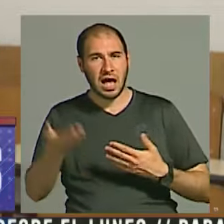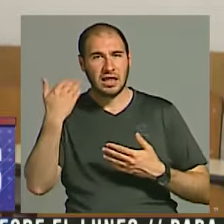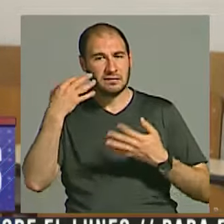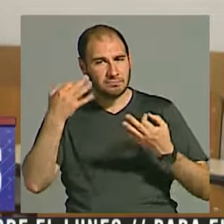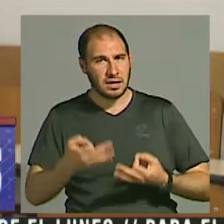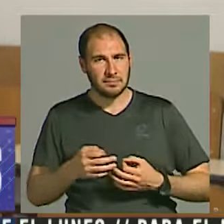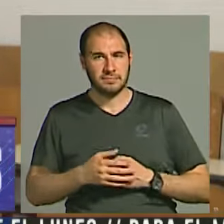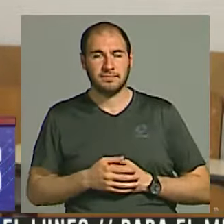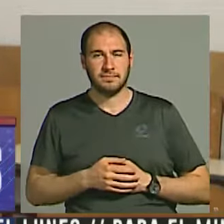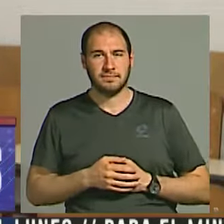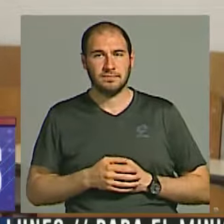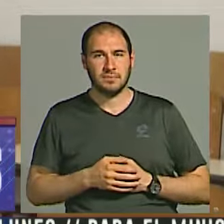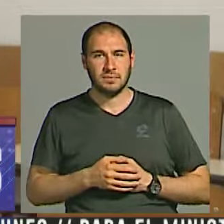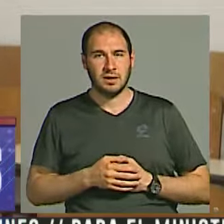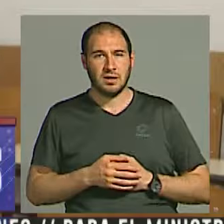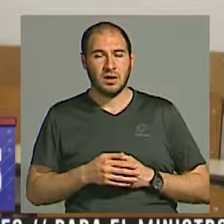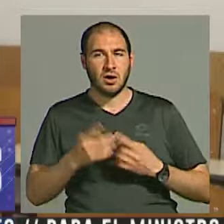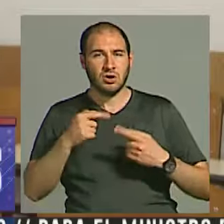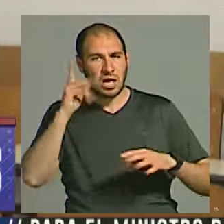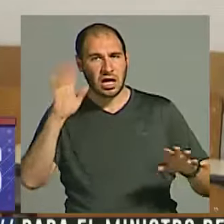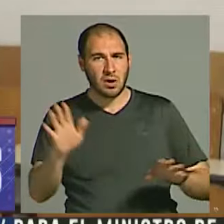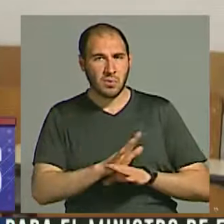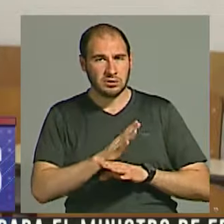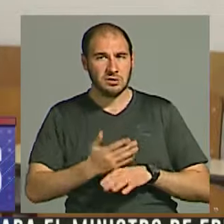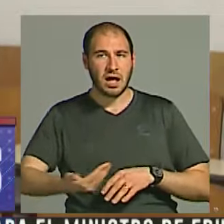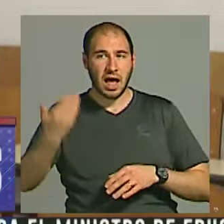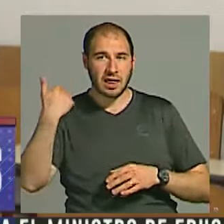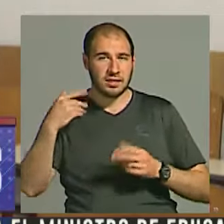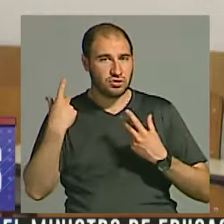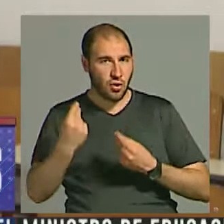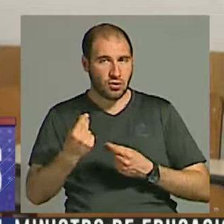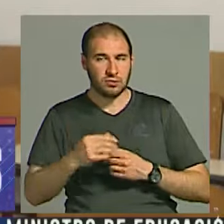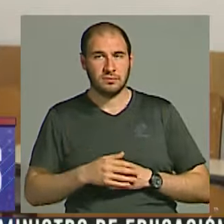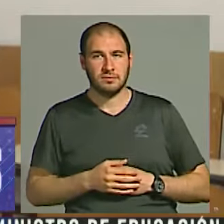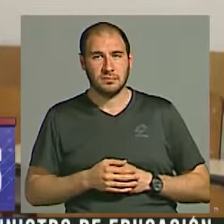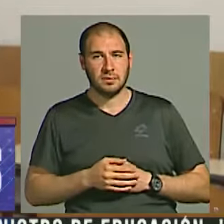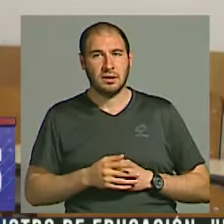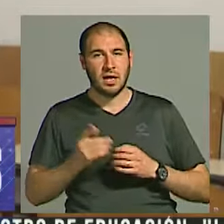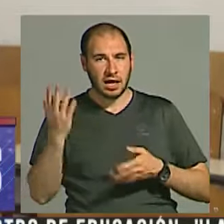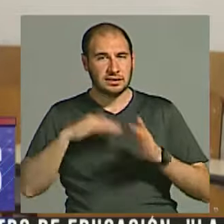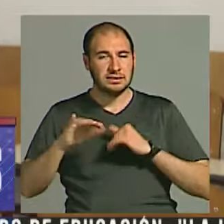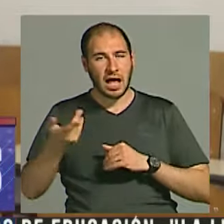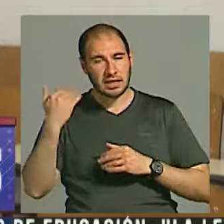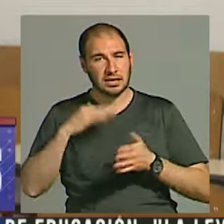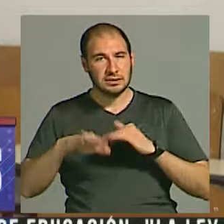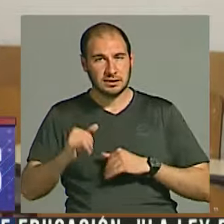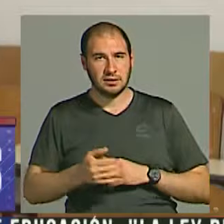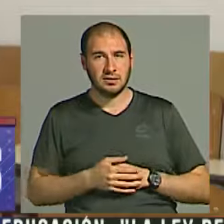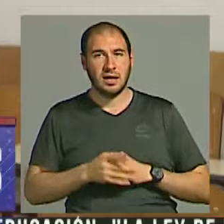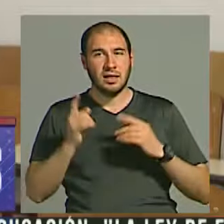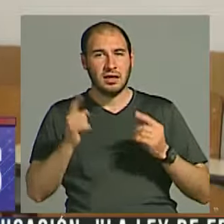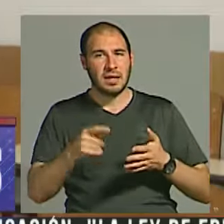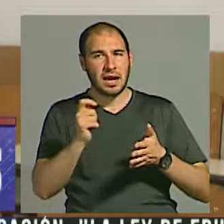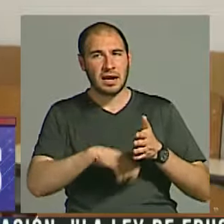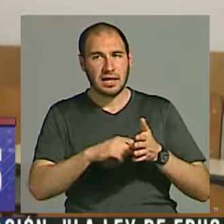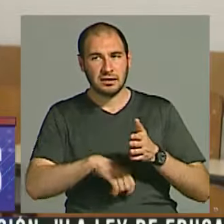bien, evitar las equivocaciones de lo que no se debe hacer y que se hizo, y sobre todo dejar un